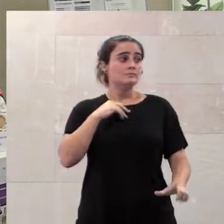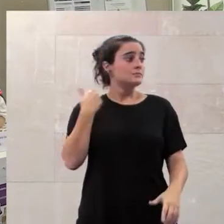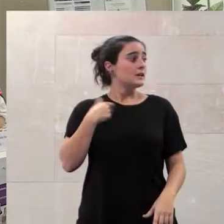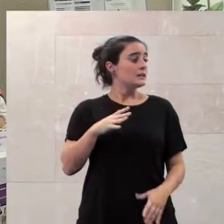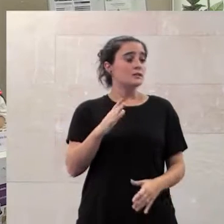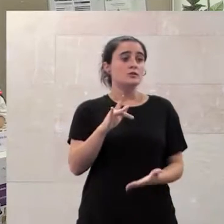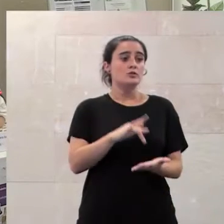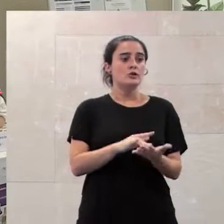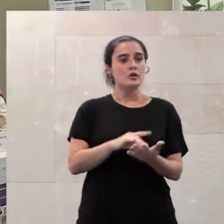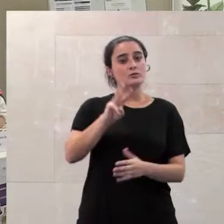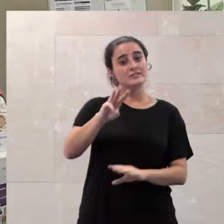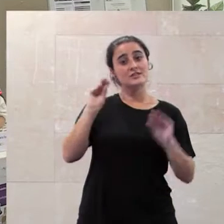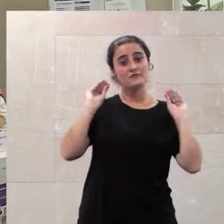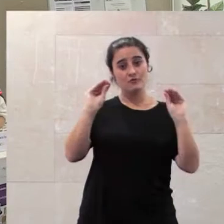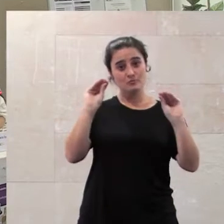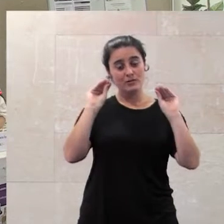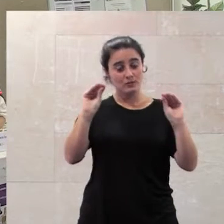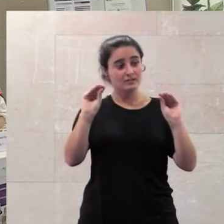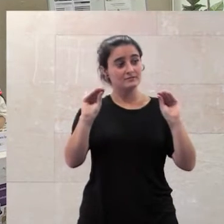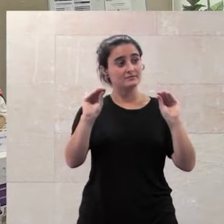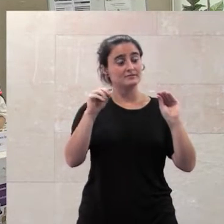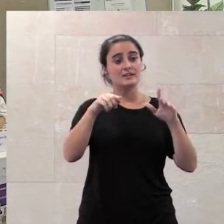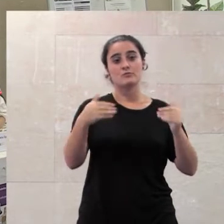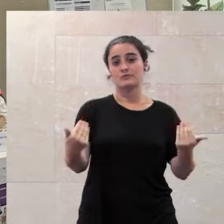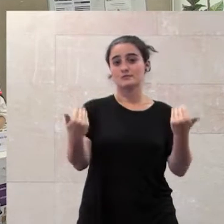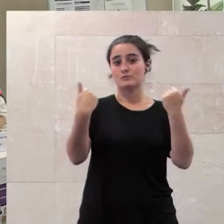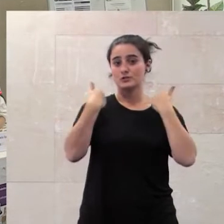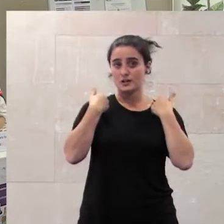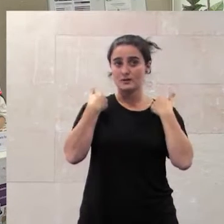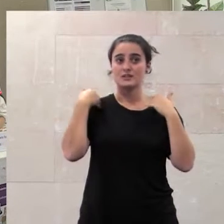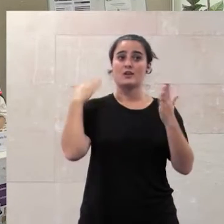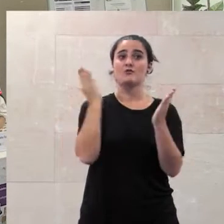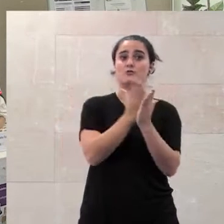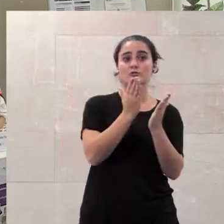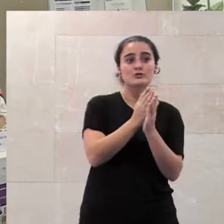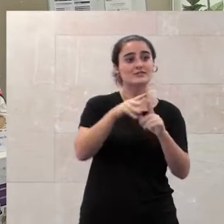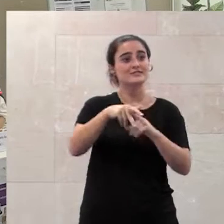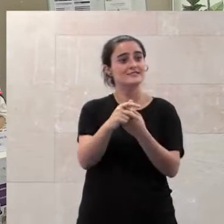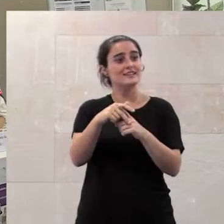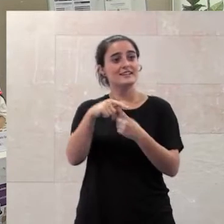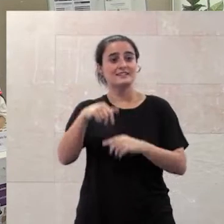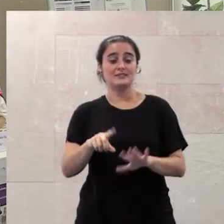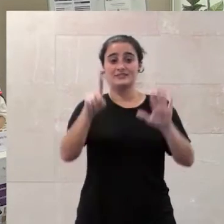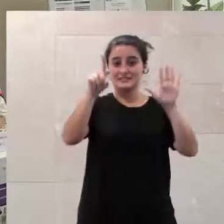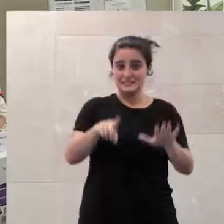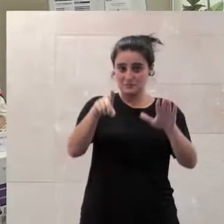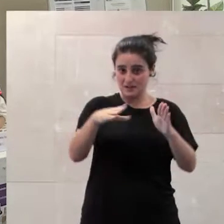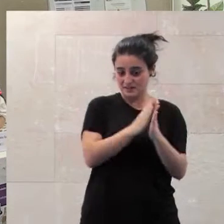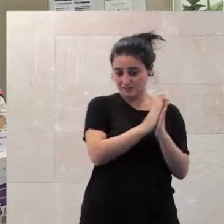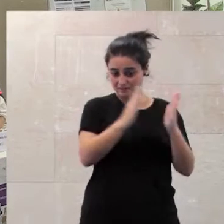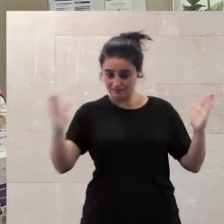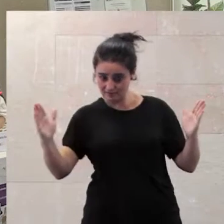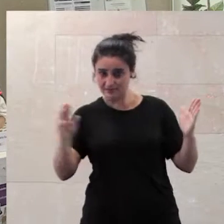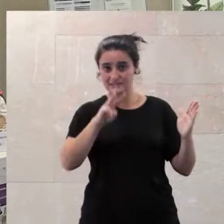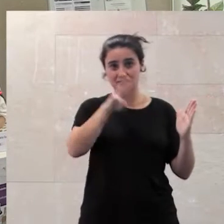contamos con tres de las formadoras que van a liderar los cursos y talleres de este primer semestre, de los próximos tres meses